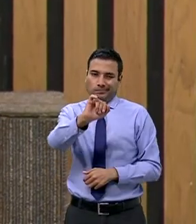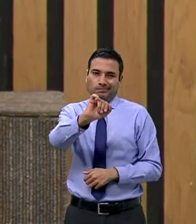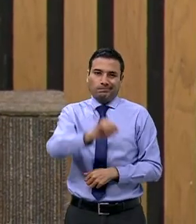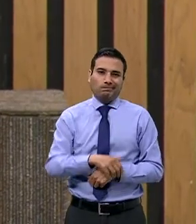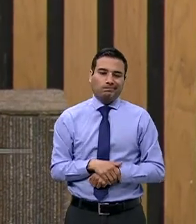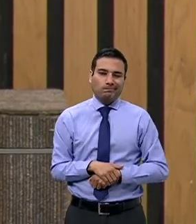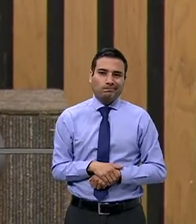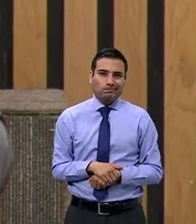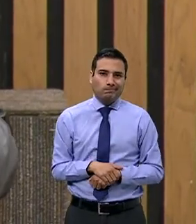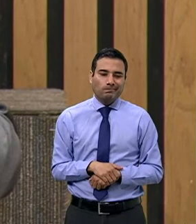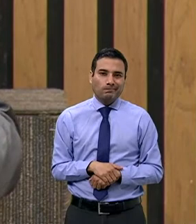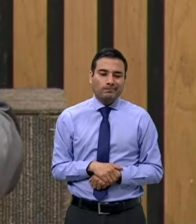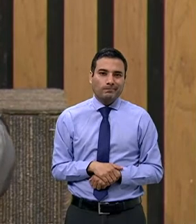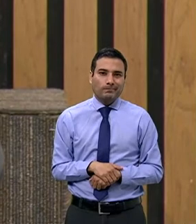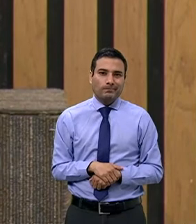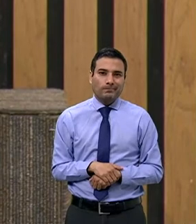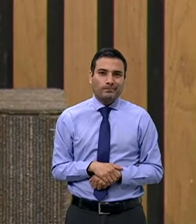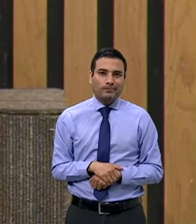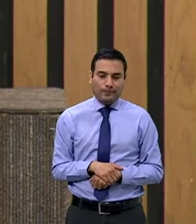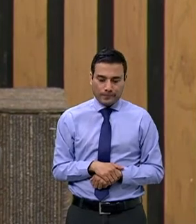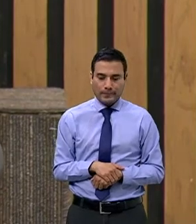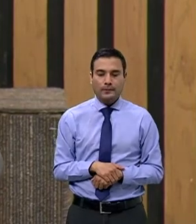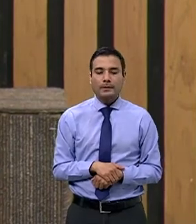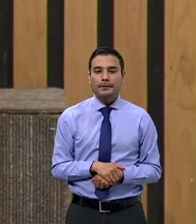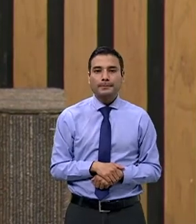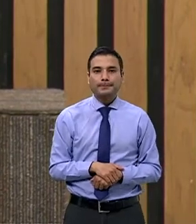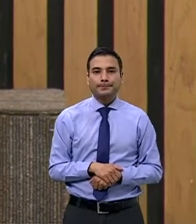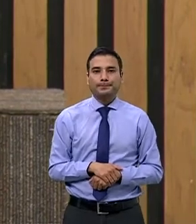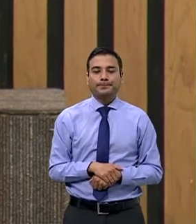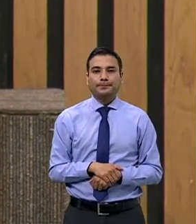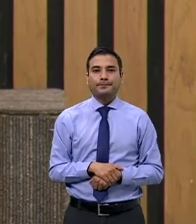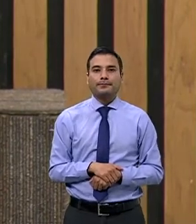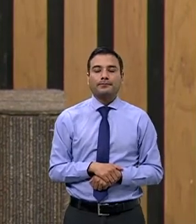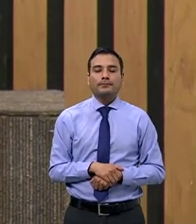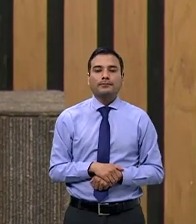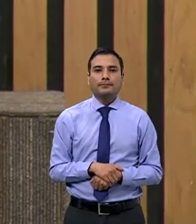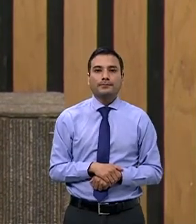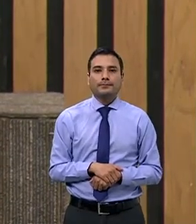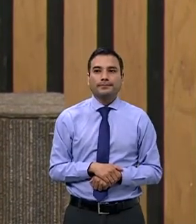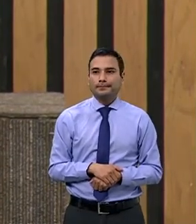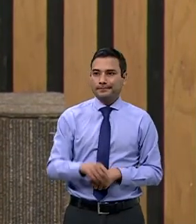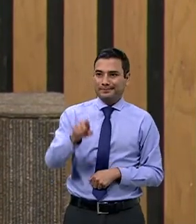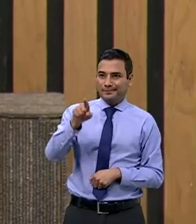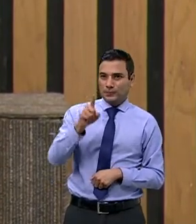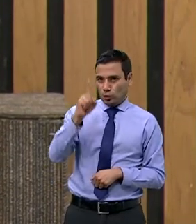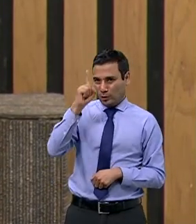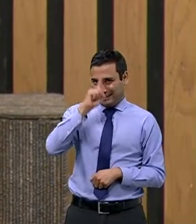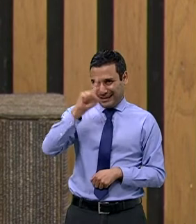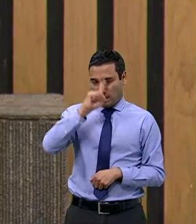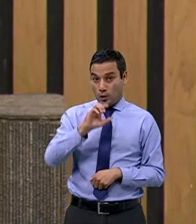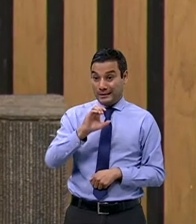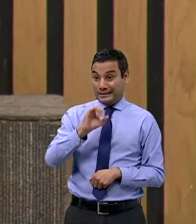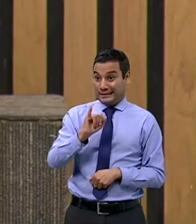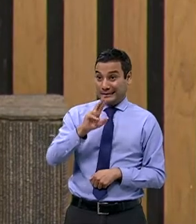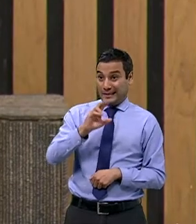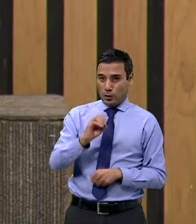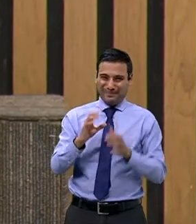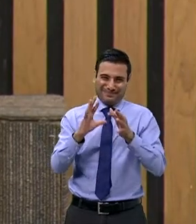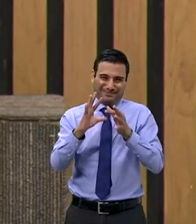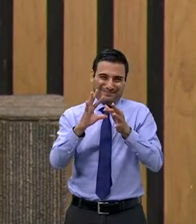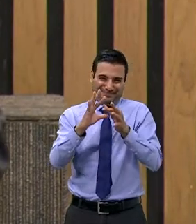y reacción a la información transmitida por el consejero ciro murayama respecto a lo